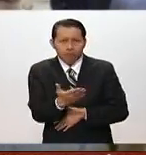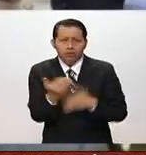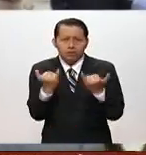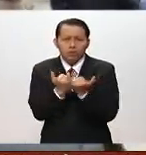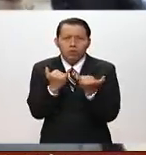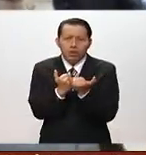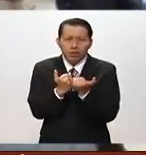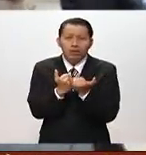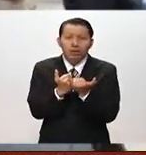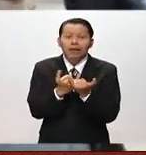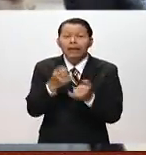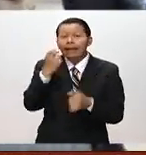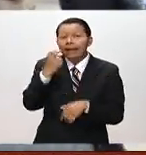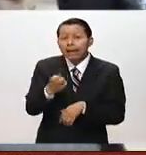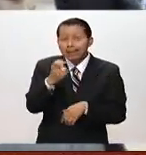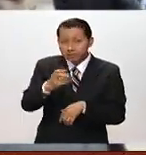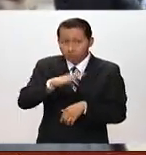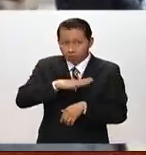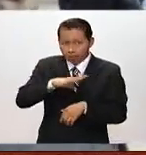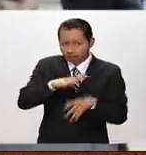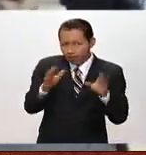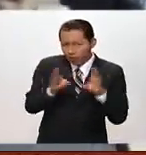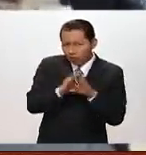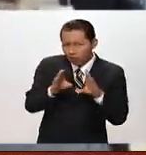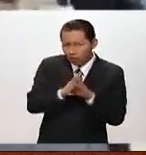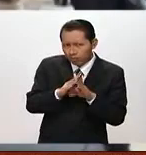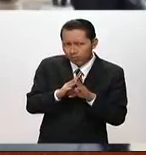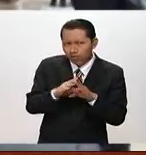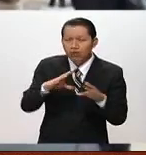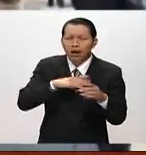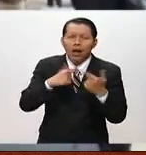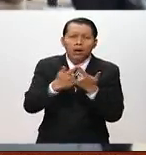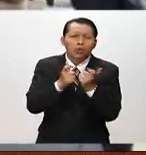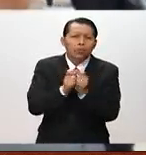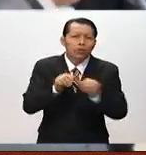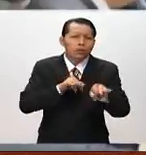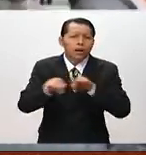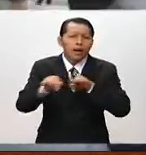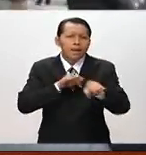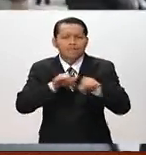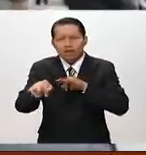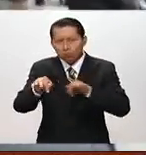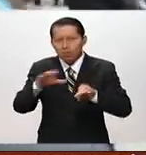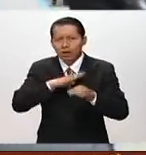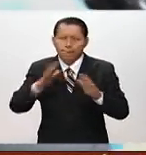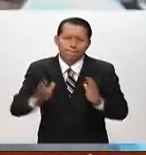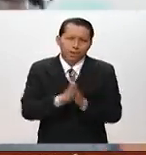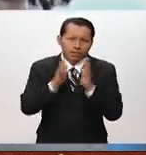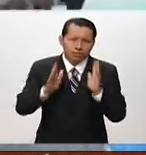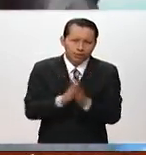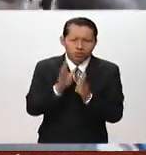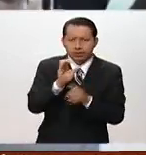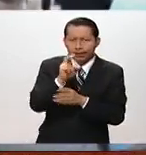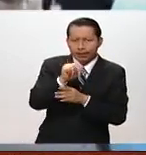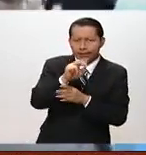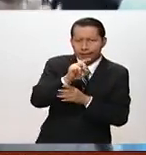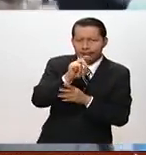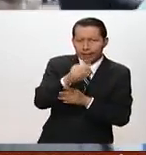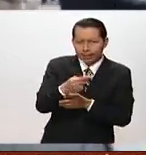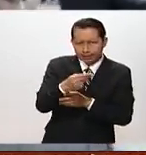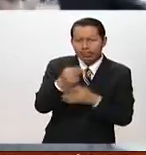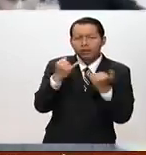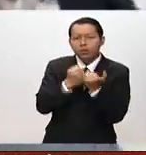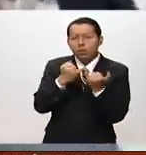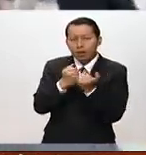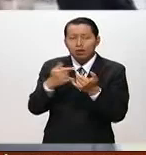proyectil, a partir de lo que convenimos también en el grupo de trabajo, se hizo con la participación de la CNDH y la Defensoría de los